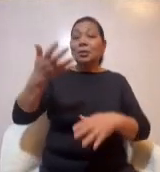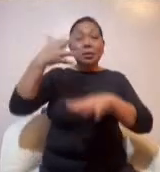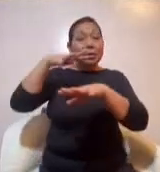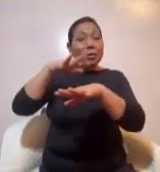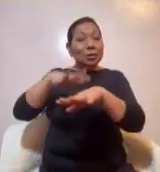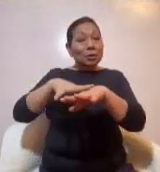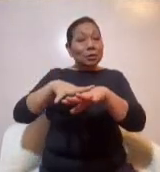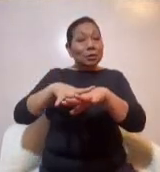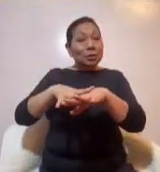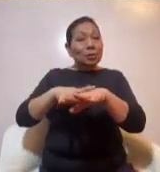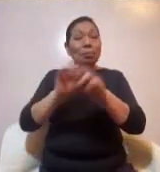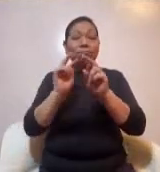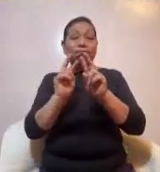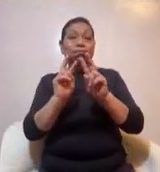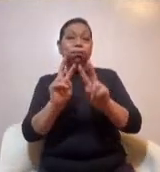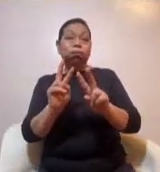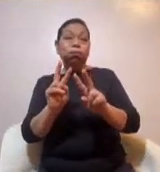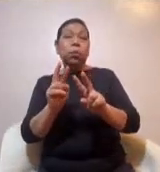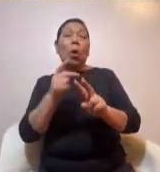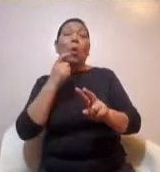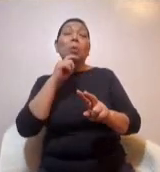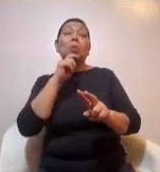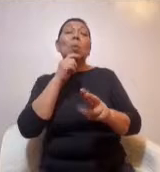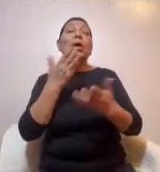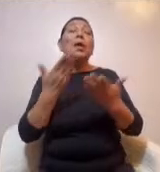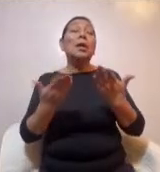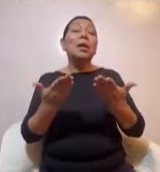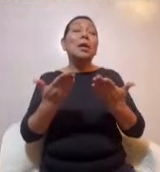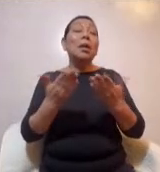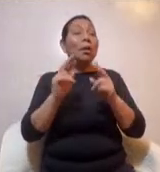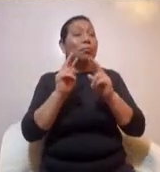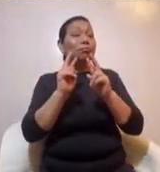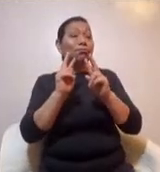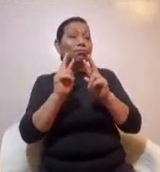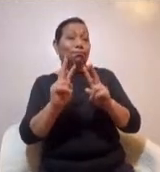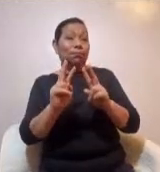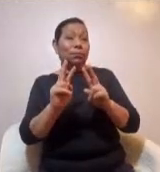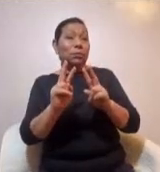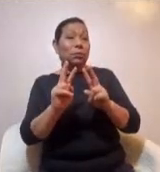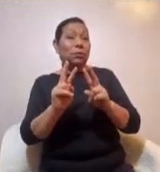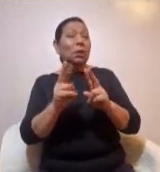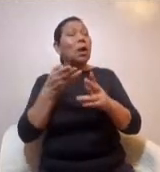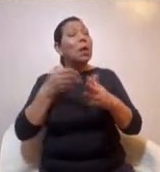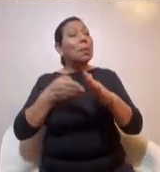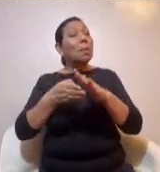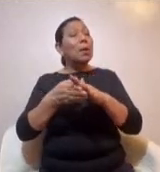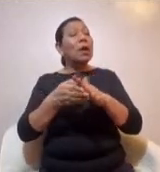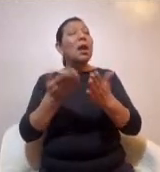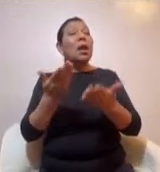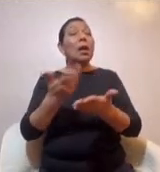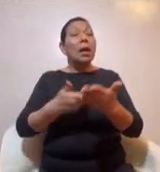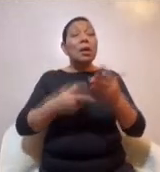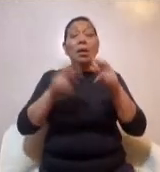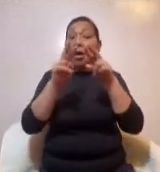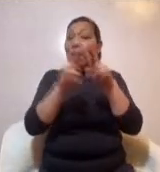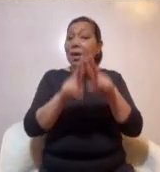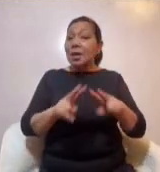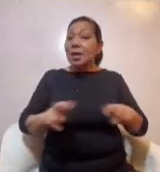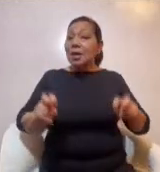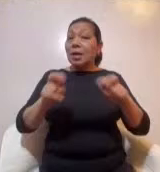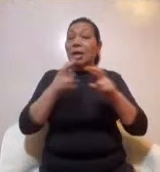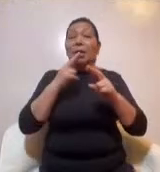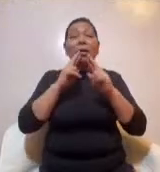necesidad de incorporar la perspectiva de género y la perspectiva interseccional en